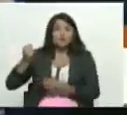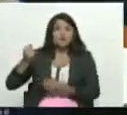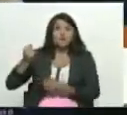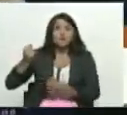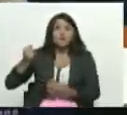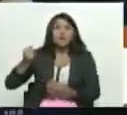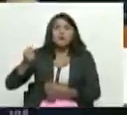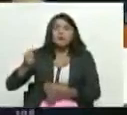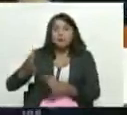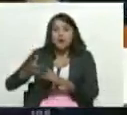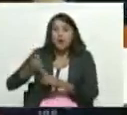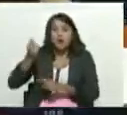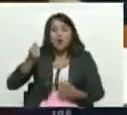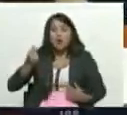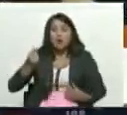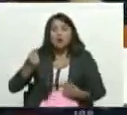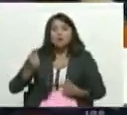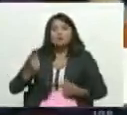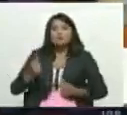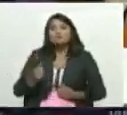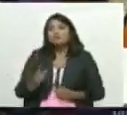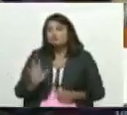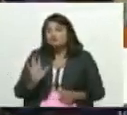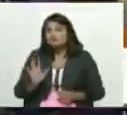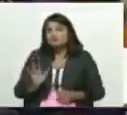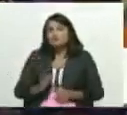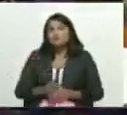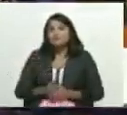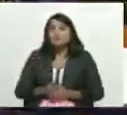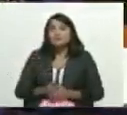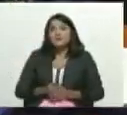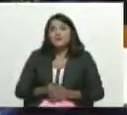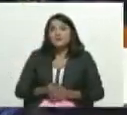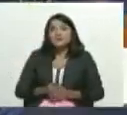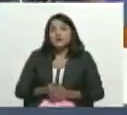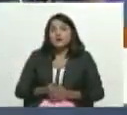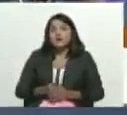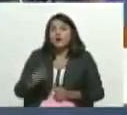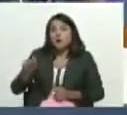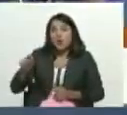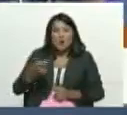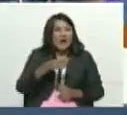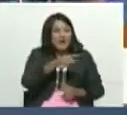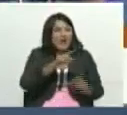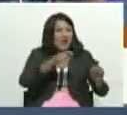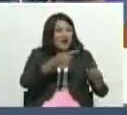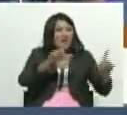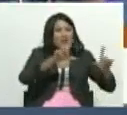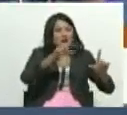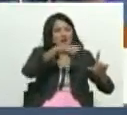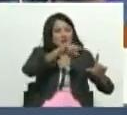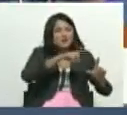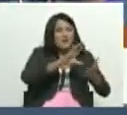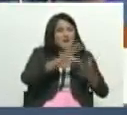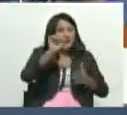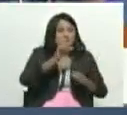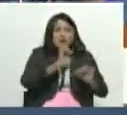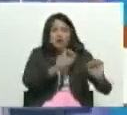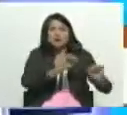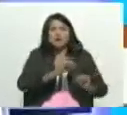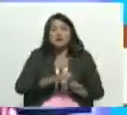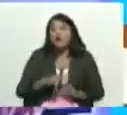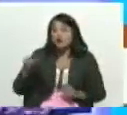hacemos pues los medios capitalistas Están en contra de eso Cuál es el enfoque no Yo vengo